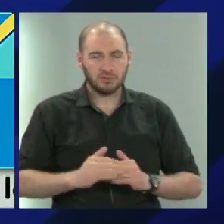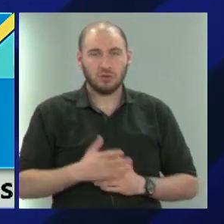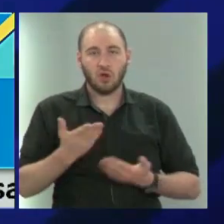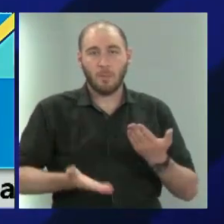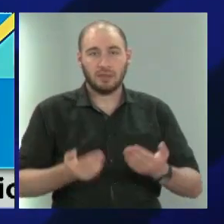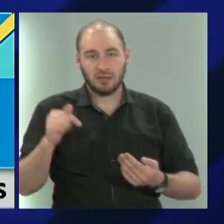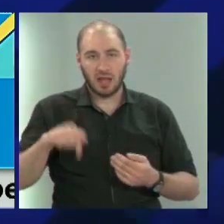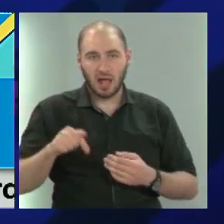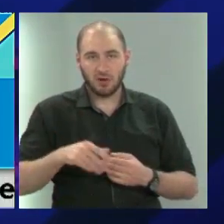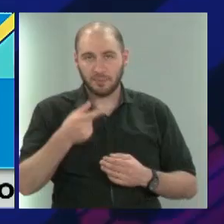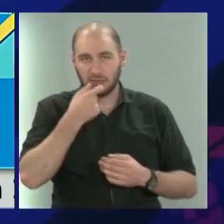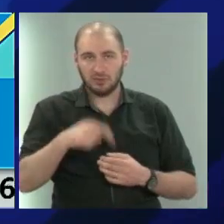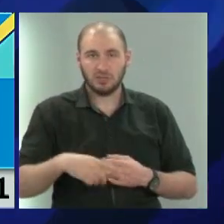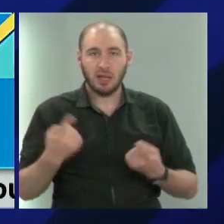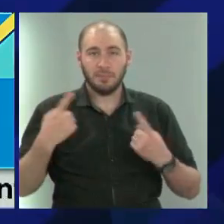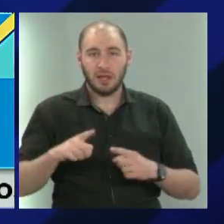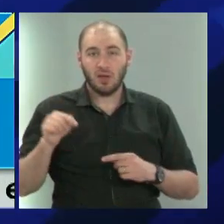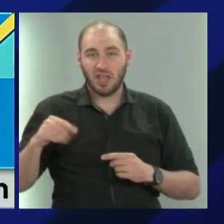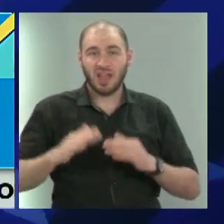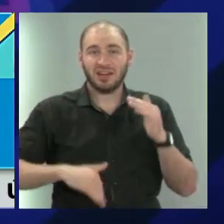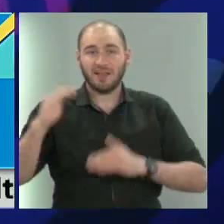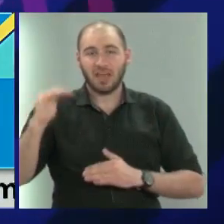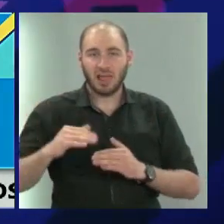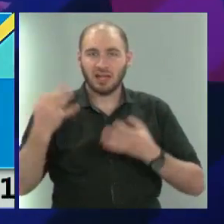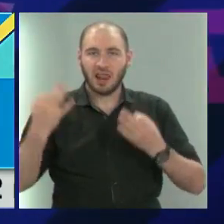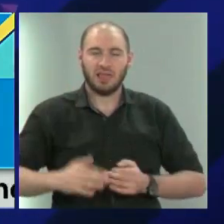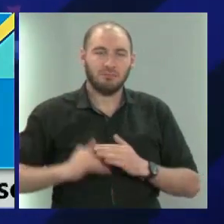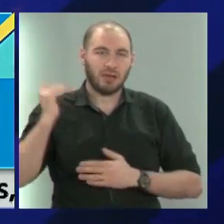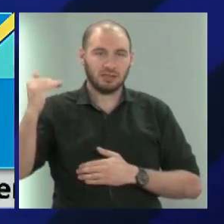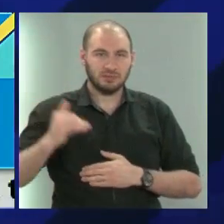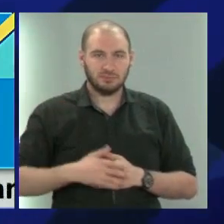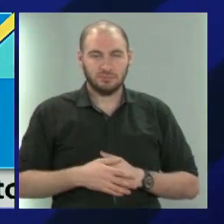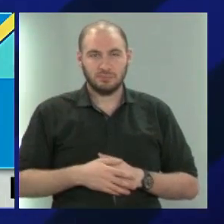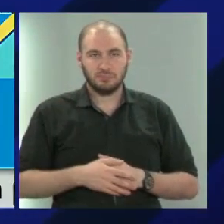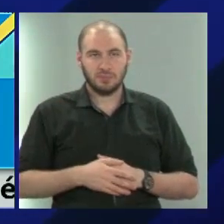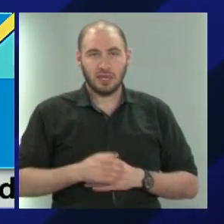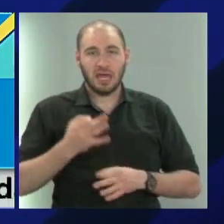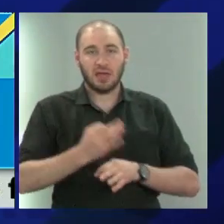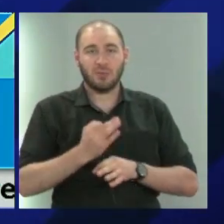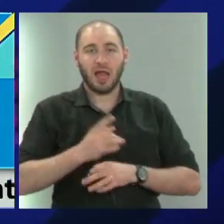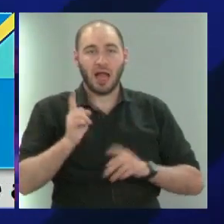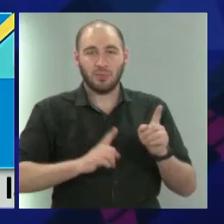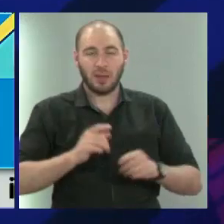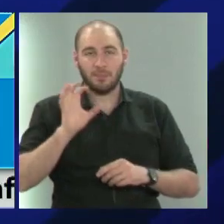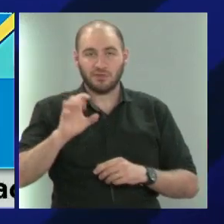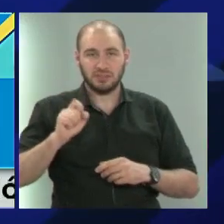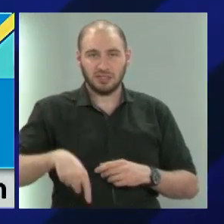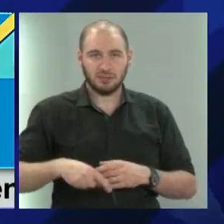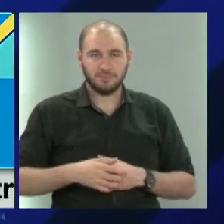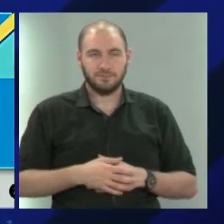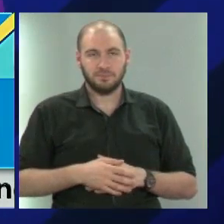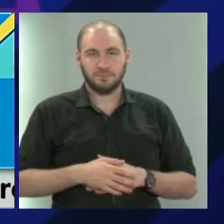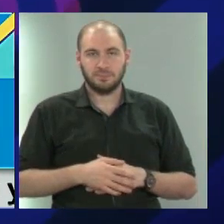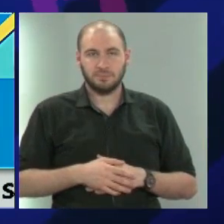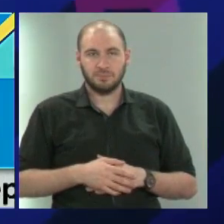estas que vamos a tener en Mendoza, y sin embargo tienen un nivel de calidad muy interesante. Hay escuelas en nuestra provincia